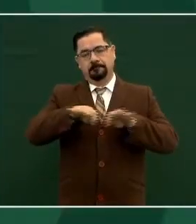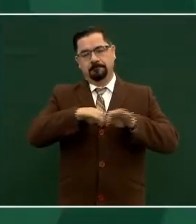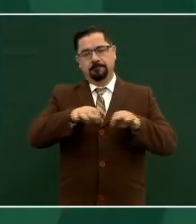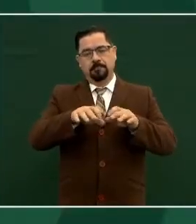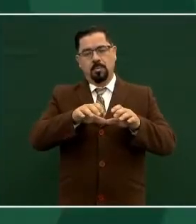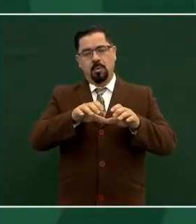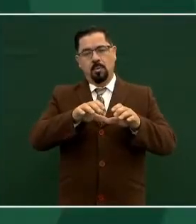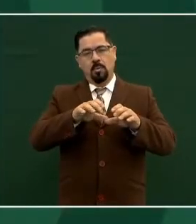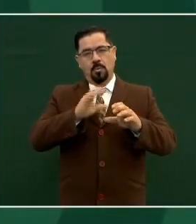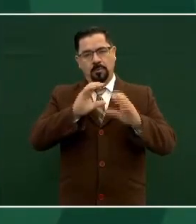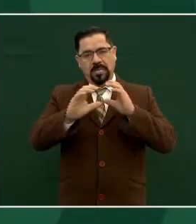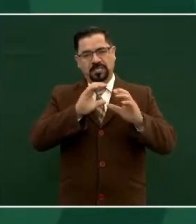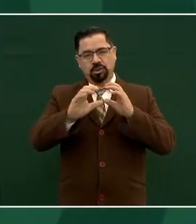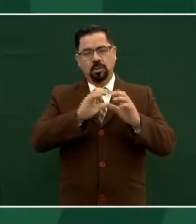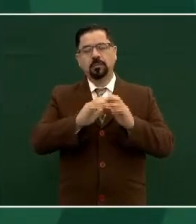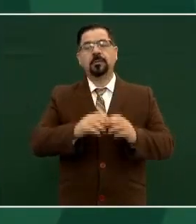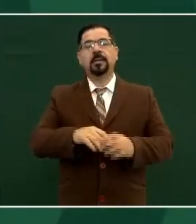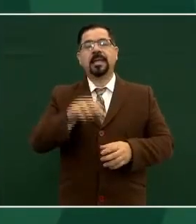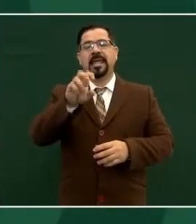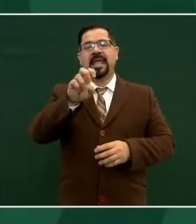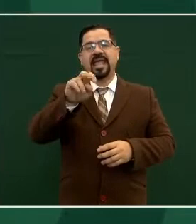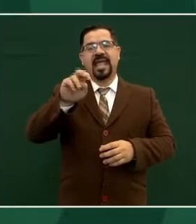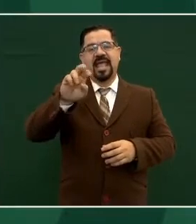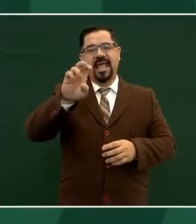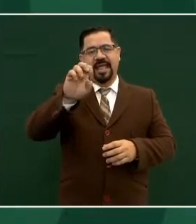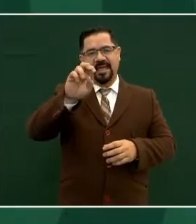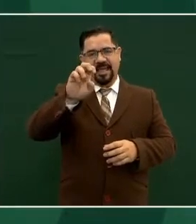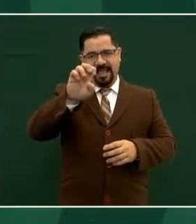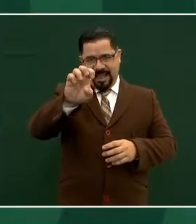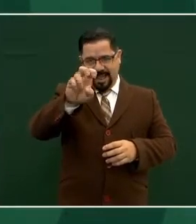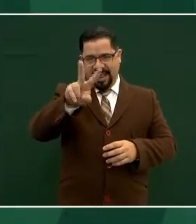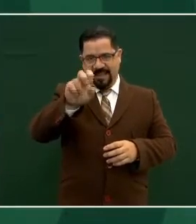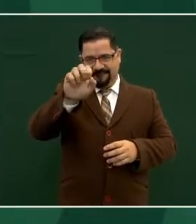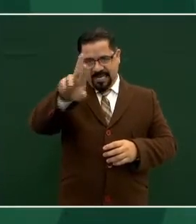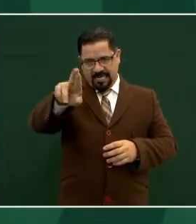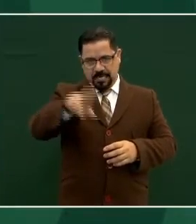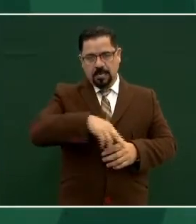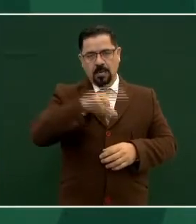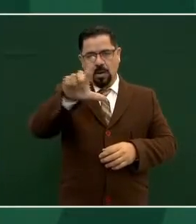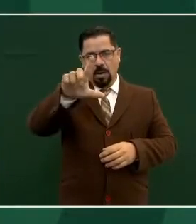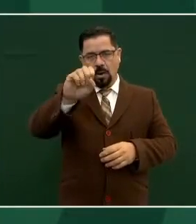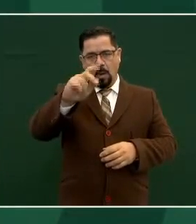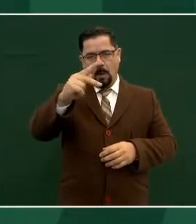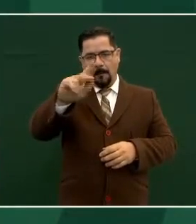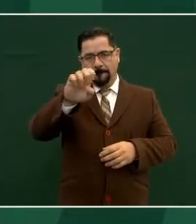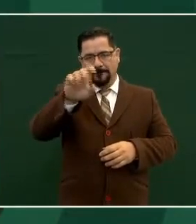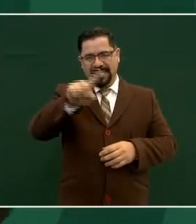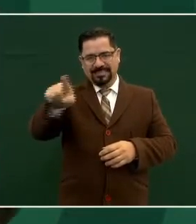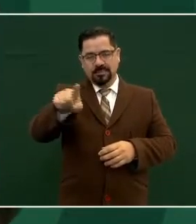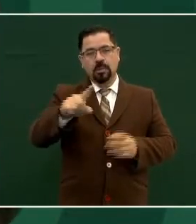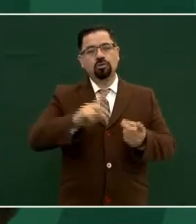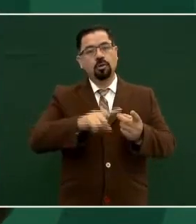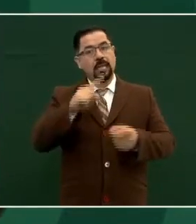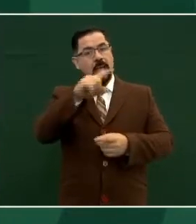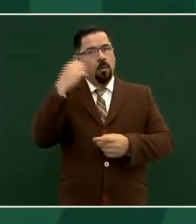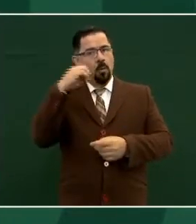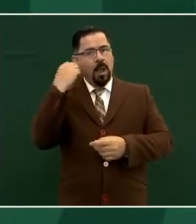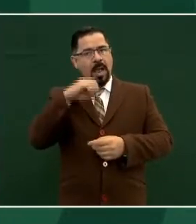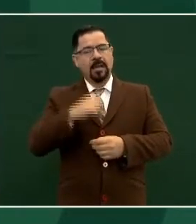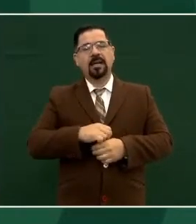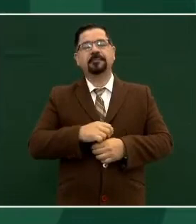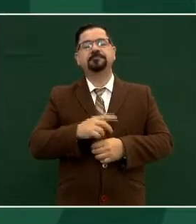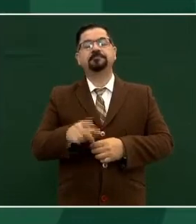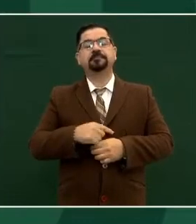Cruz, en su domicilio. Sin embargo, la pronta reacción de la